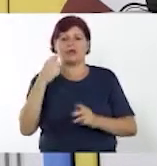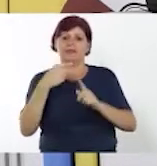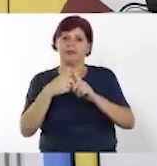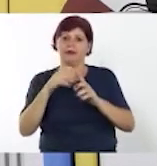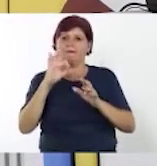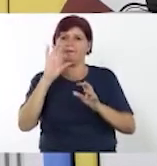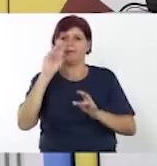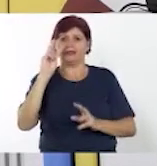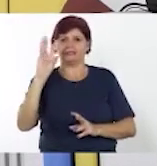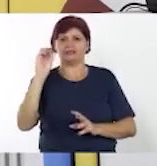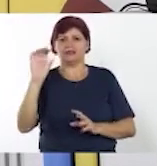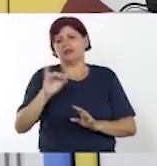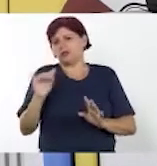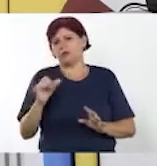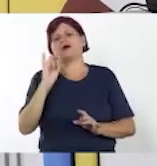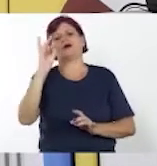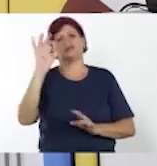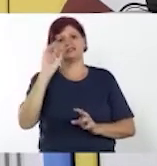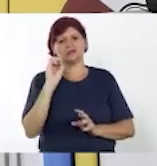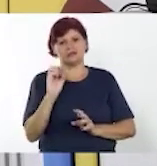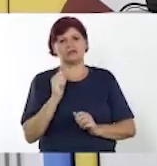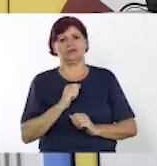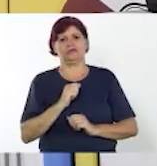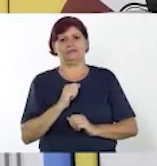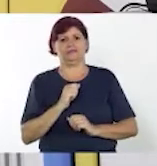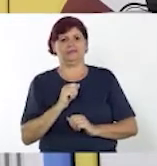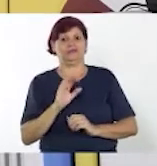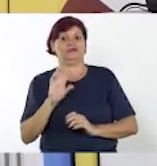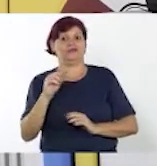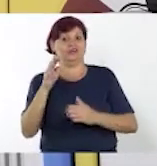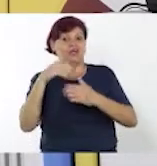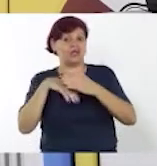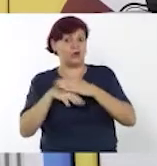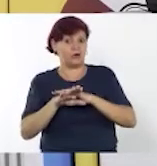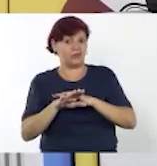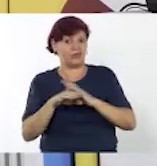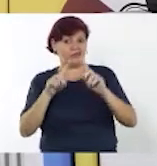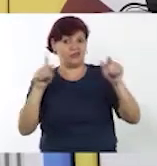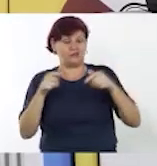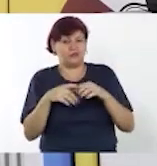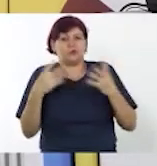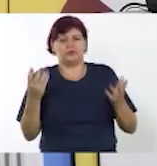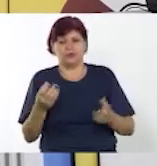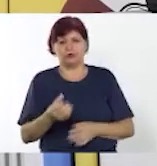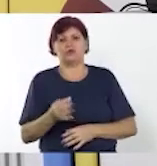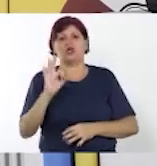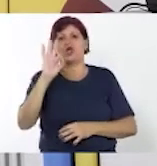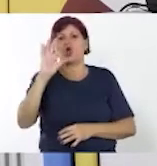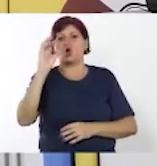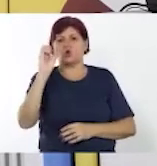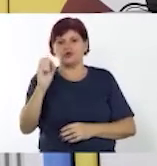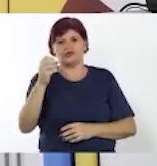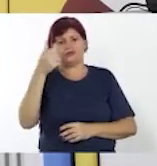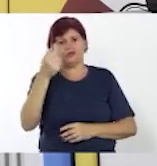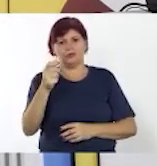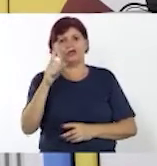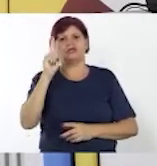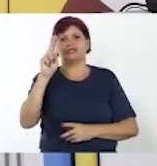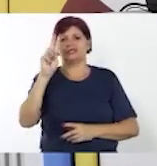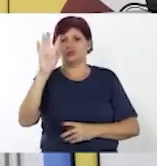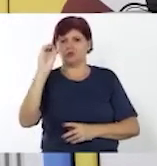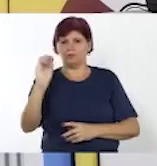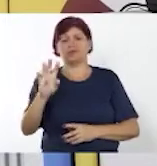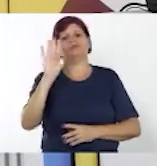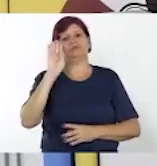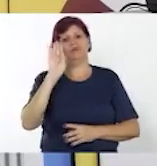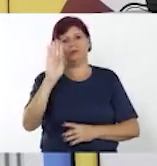40 más 30 obtenemos 70. Quiere decir que en el almacén habían 80 latas del tipo A y